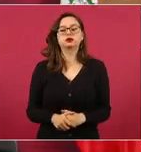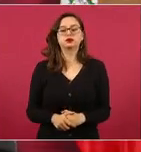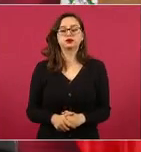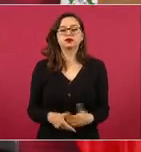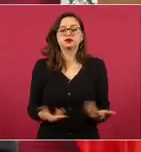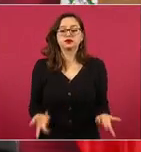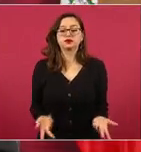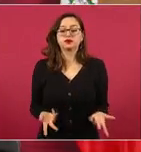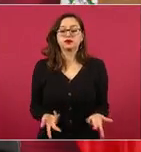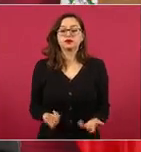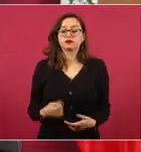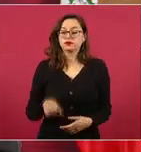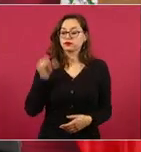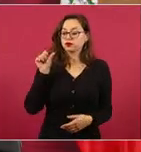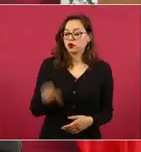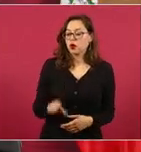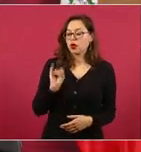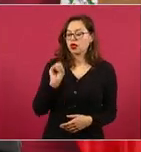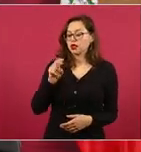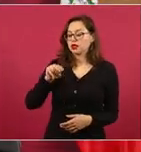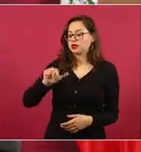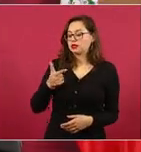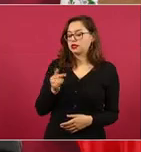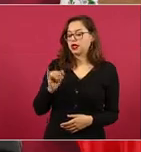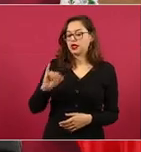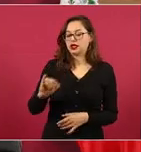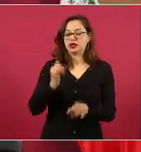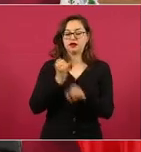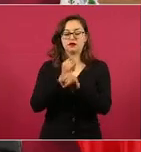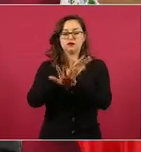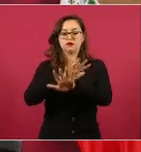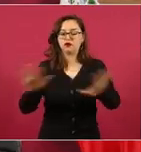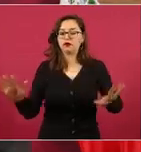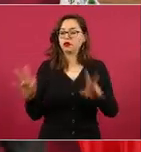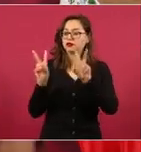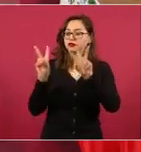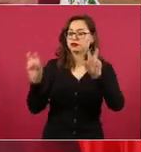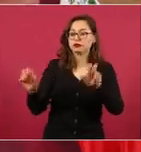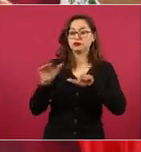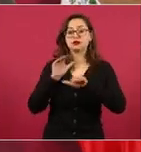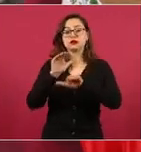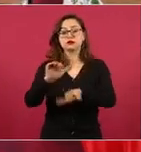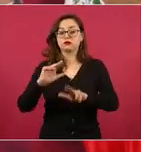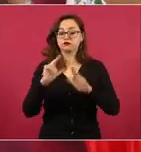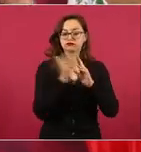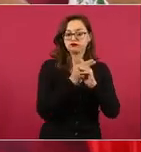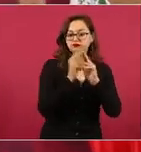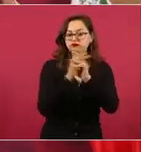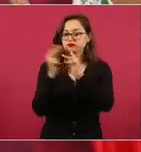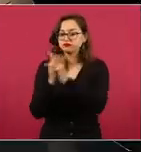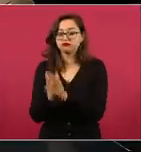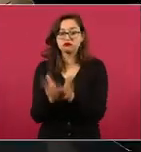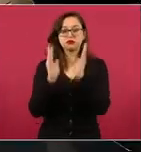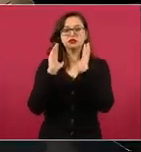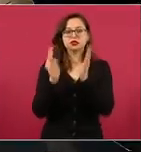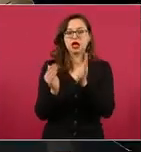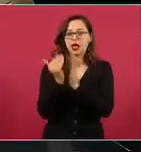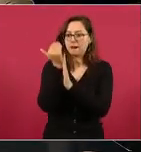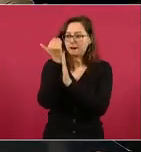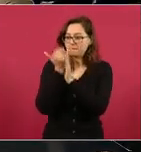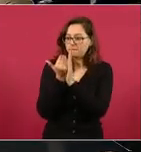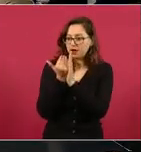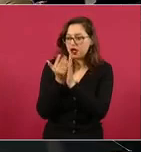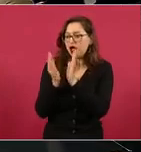del INEGI sobre homicidios, porque no se trata solo de